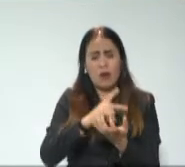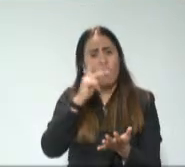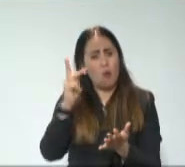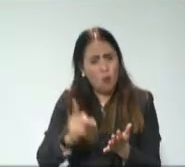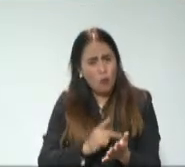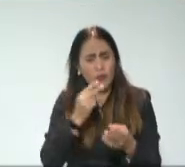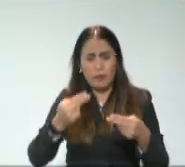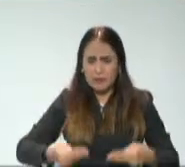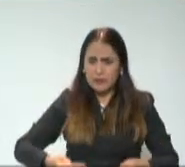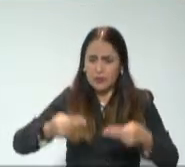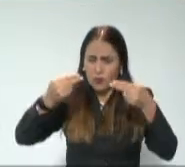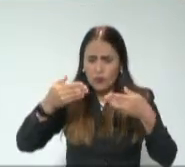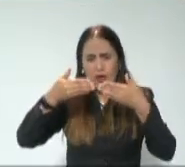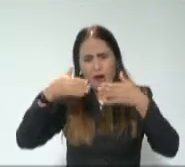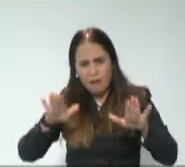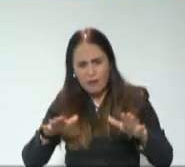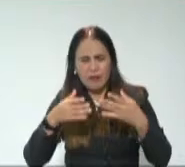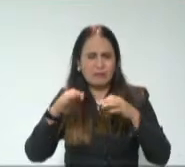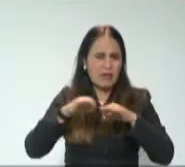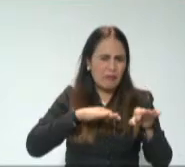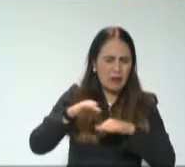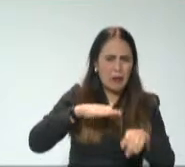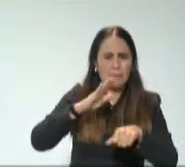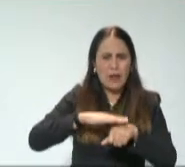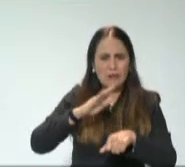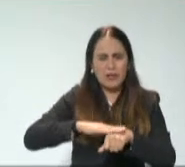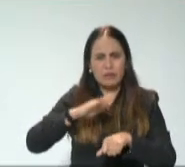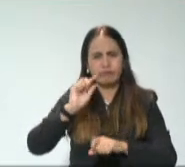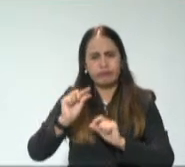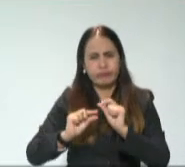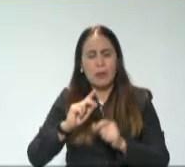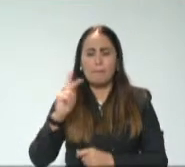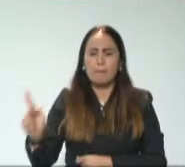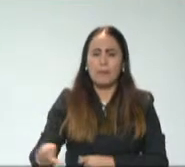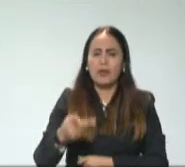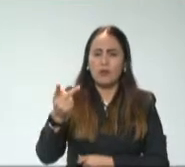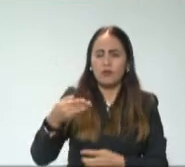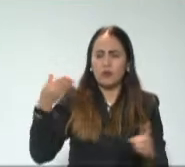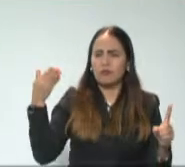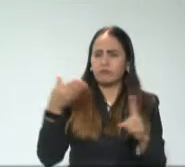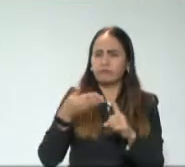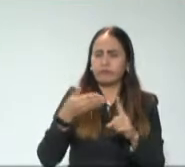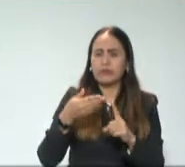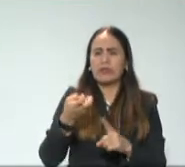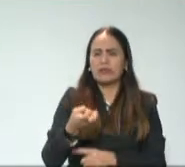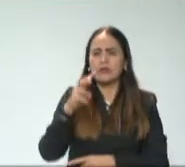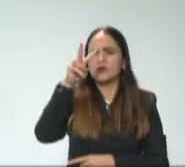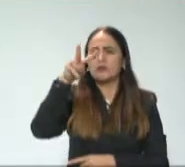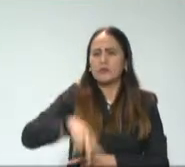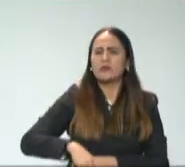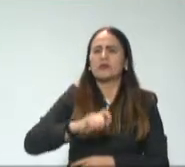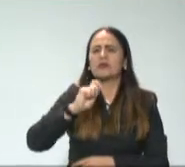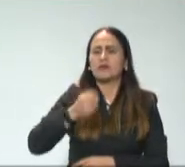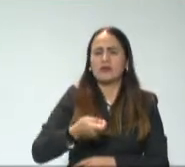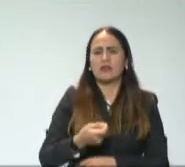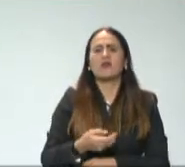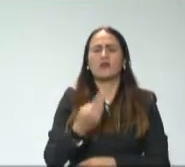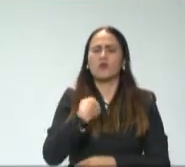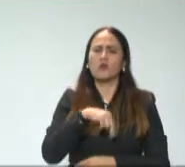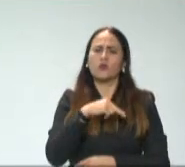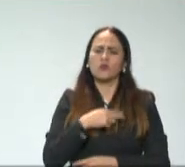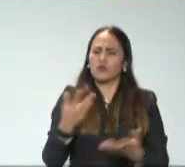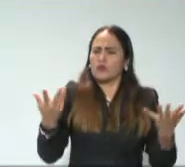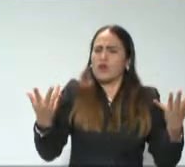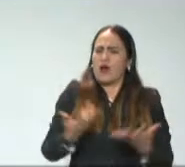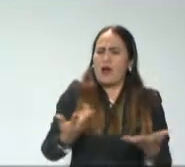económica que entre todas y todos debemos ir generando la pregunta que nos lanzaste y que es muy cierta muy certera qué nos toca toca hacer